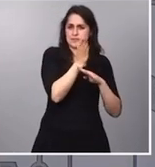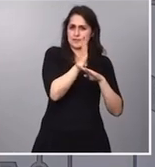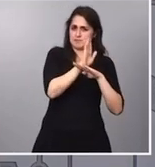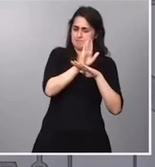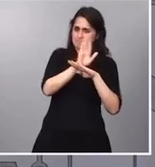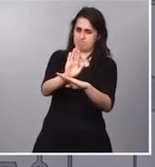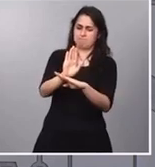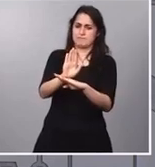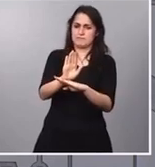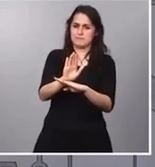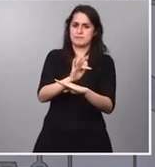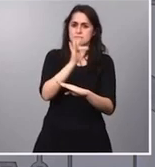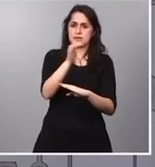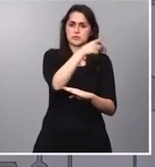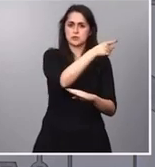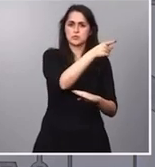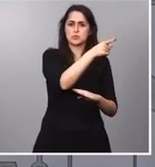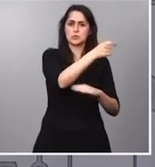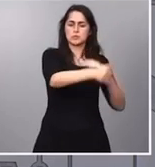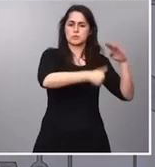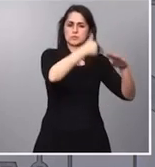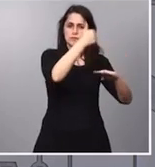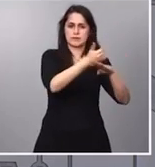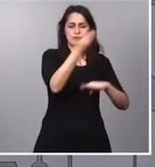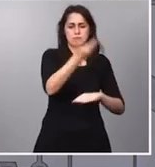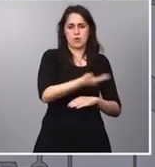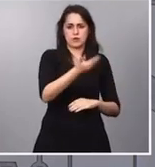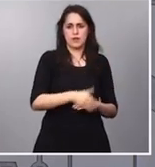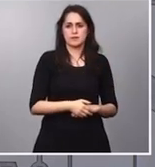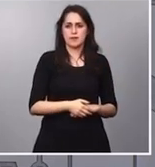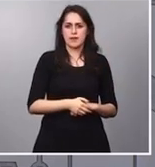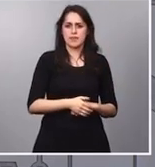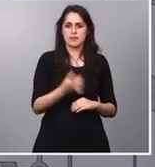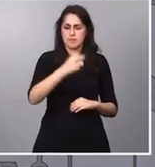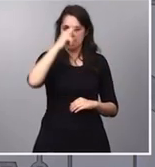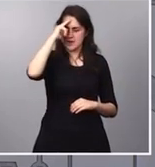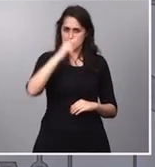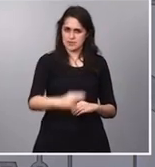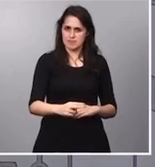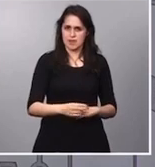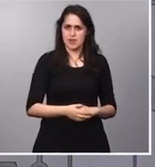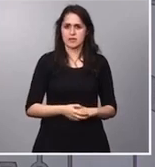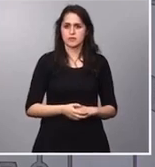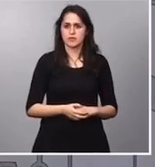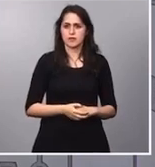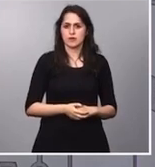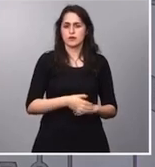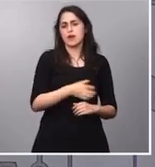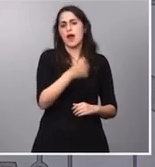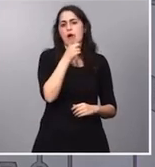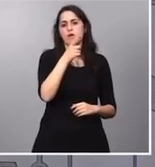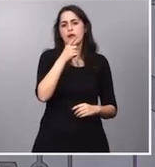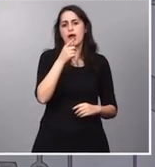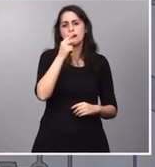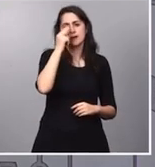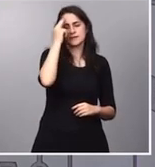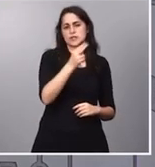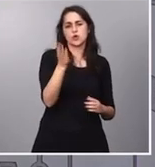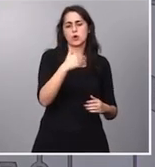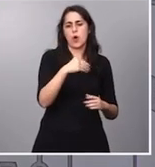y del puesto que ocupa una formas y un respeto que jamás habría debido abandonar mucho